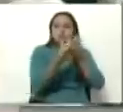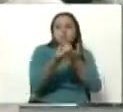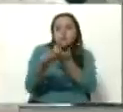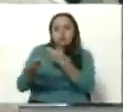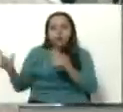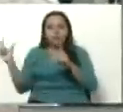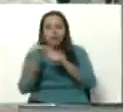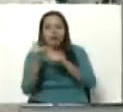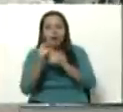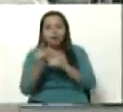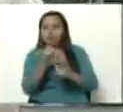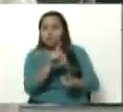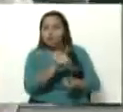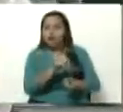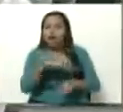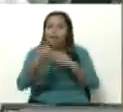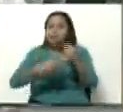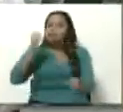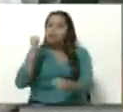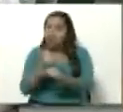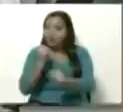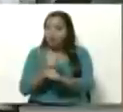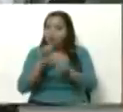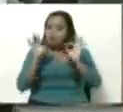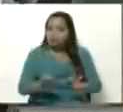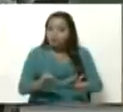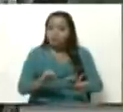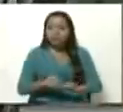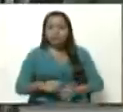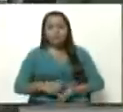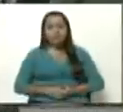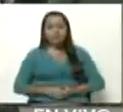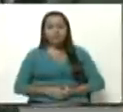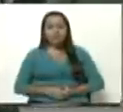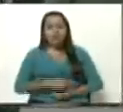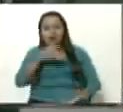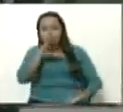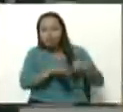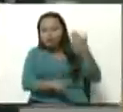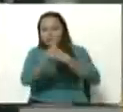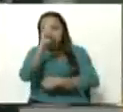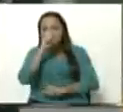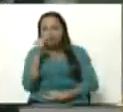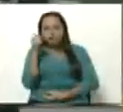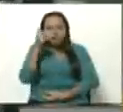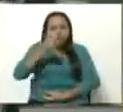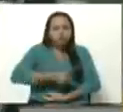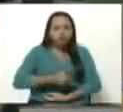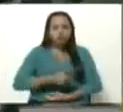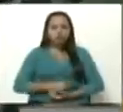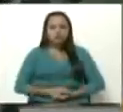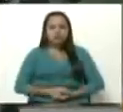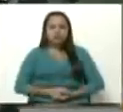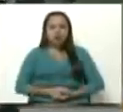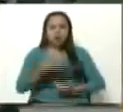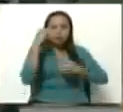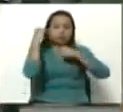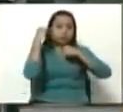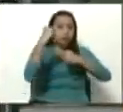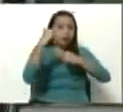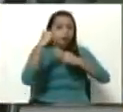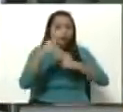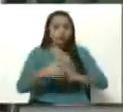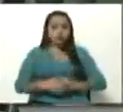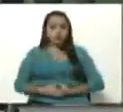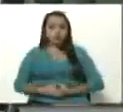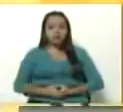palabras, con hechos. No es poca cosa que en estos últimos años, con todos estos triunfos y sobre